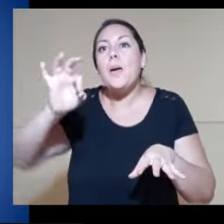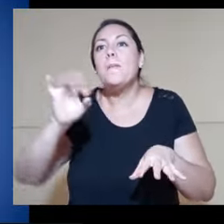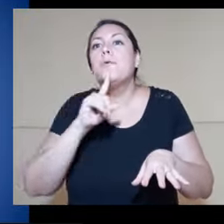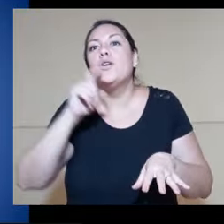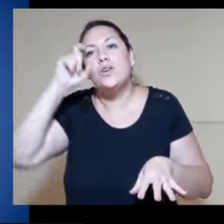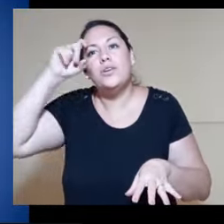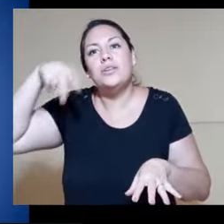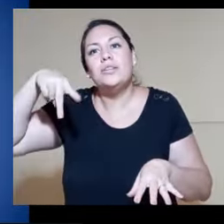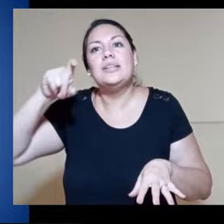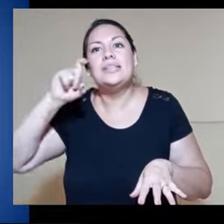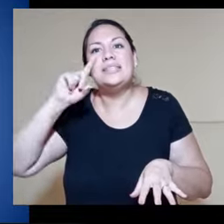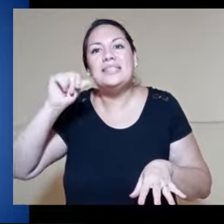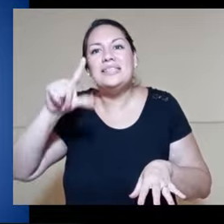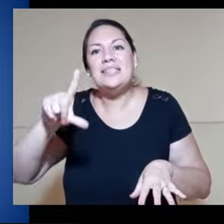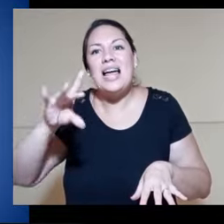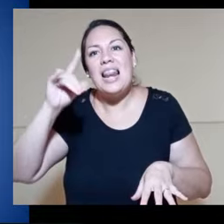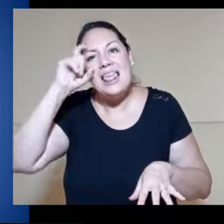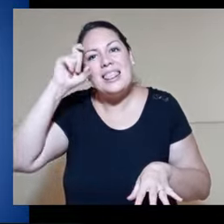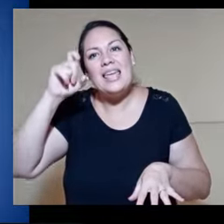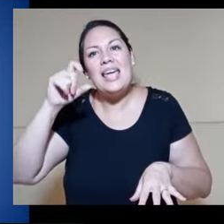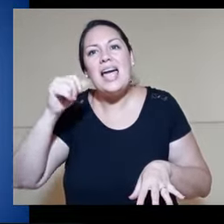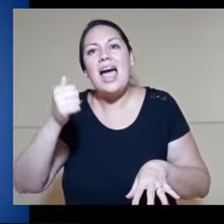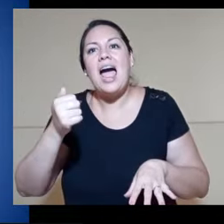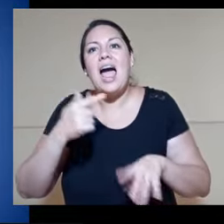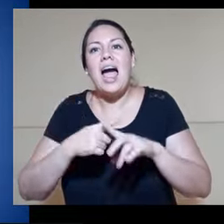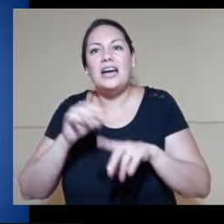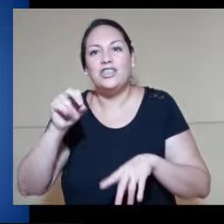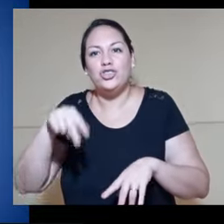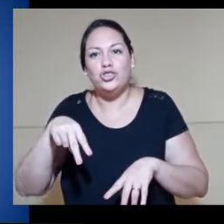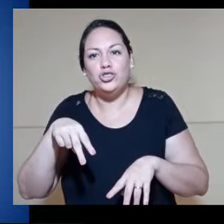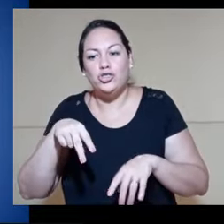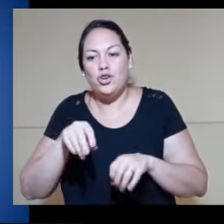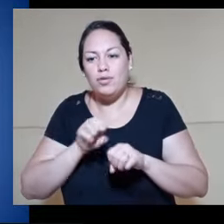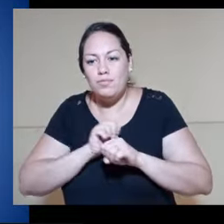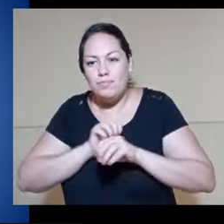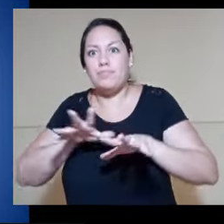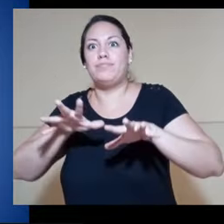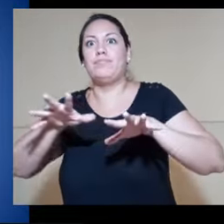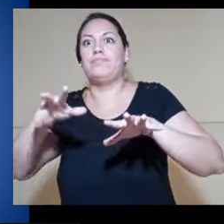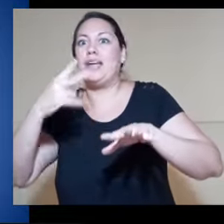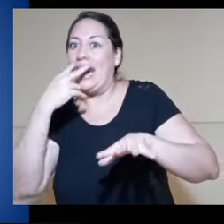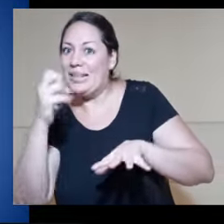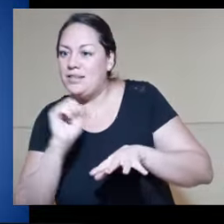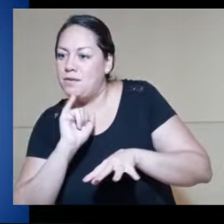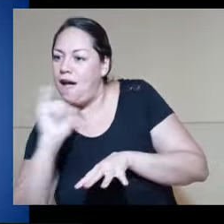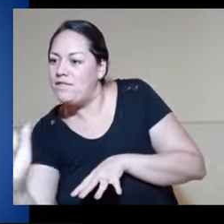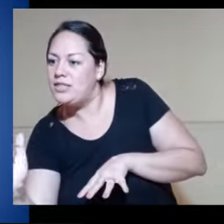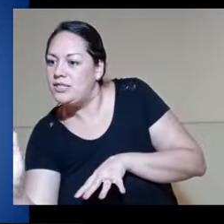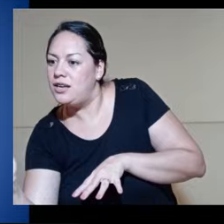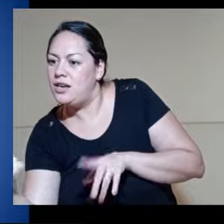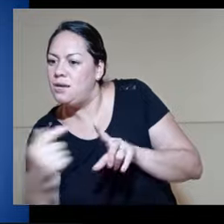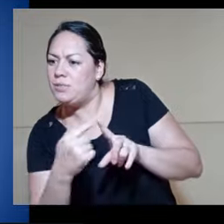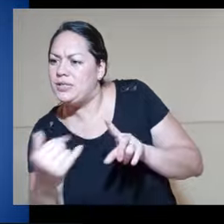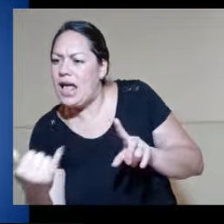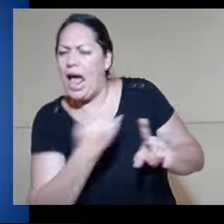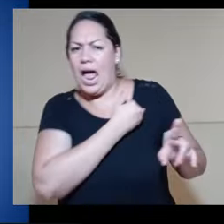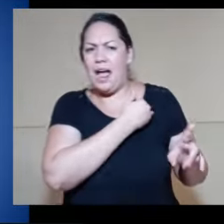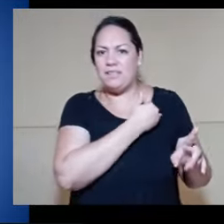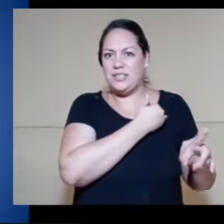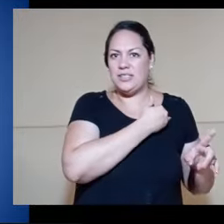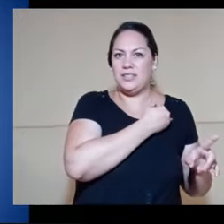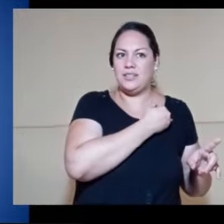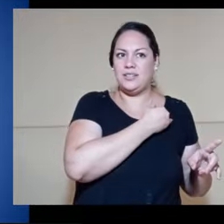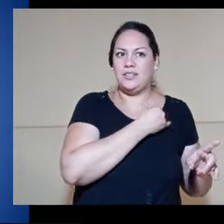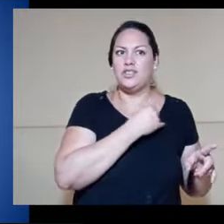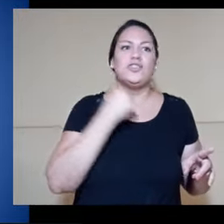eléctrica que se llama potencial de acción, que es un impulso que viaja por el axón hacia la otra neurona para contarle qué es lo que está pasando, para